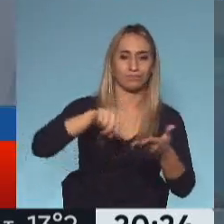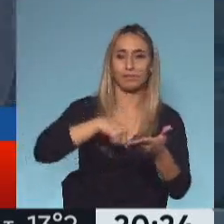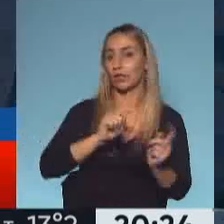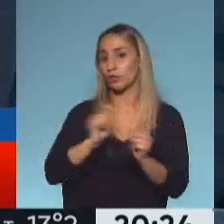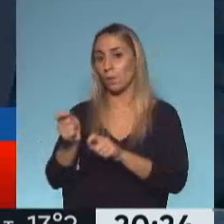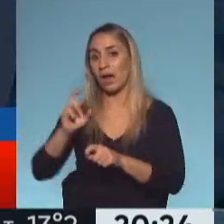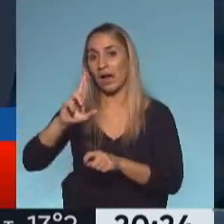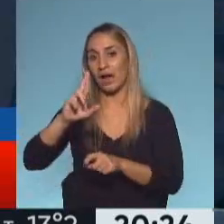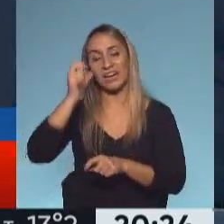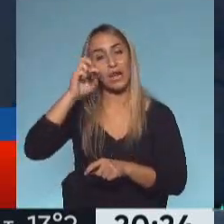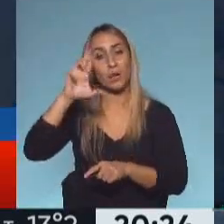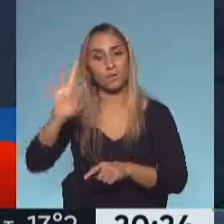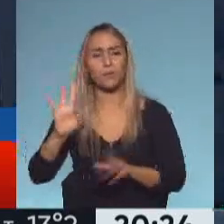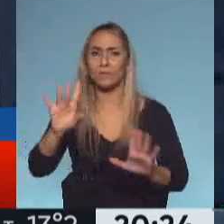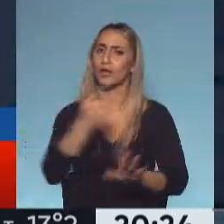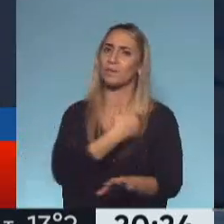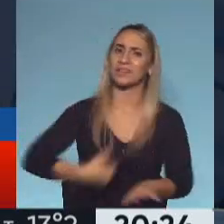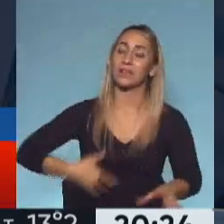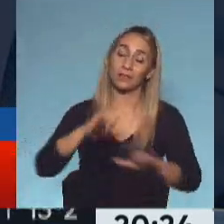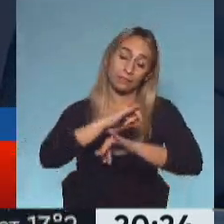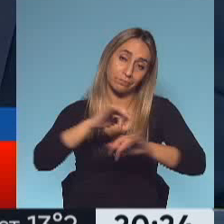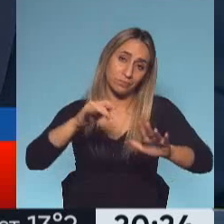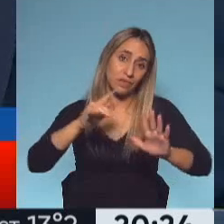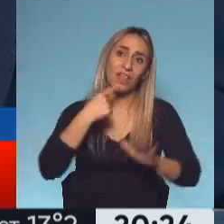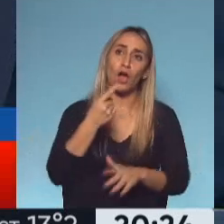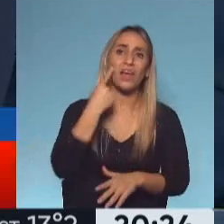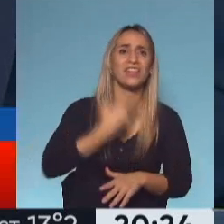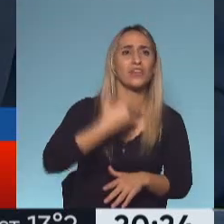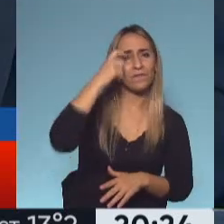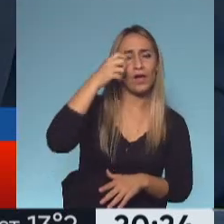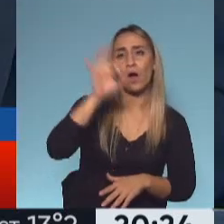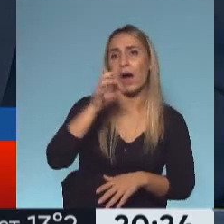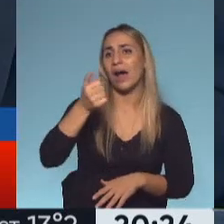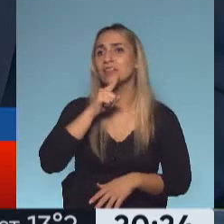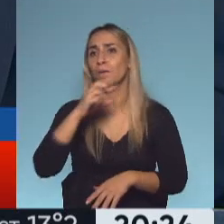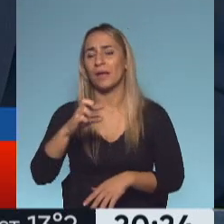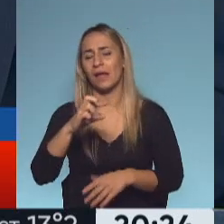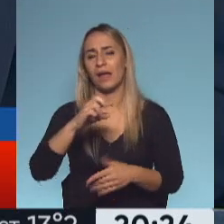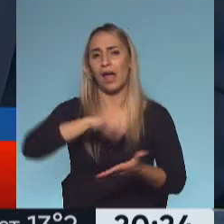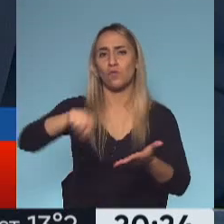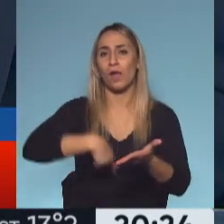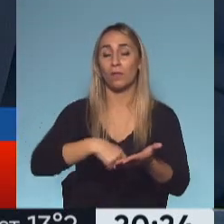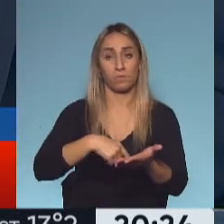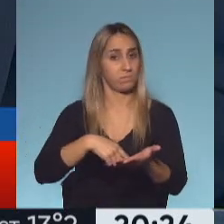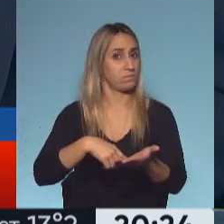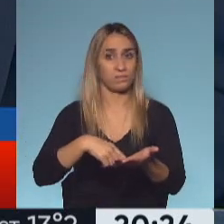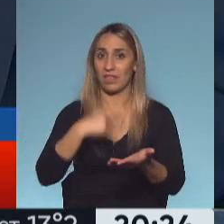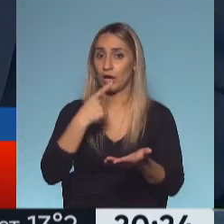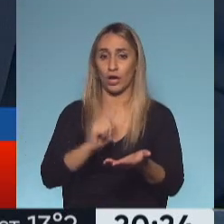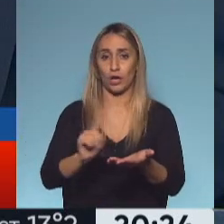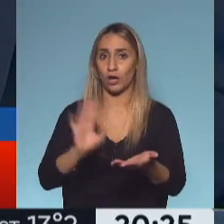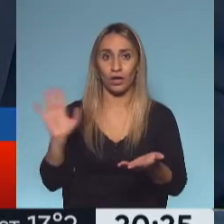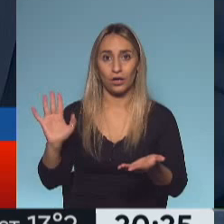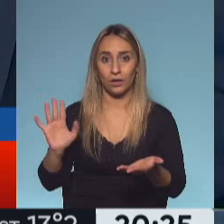que pueda volver a utilizarse ambos métodos. ¿Está en la agenda? ¿Es algo